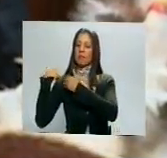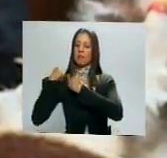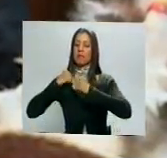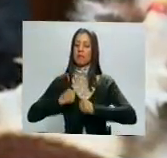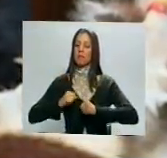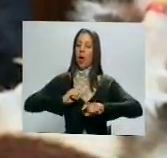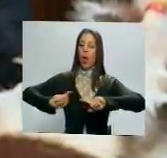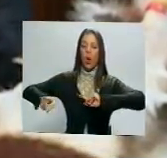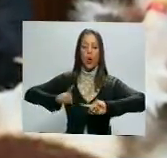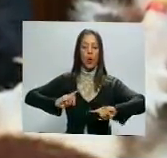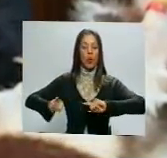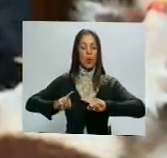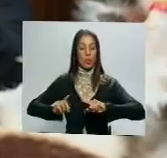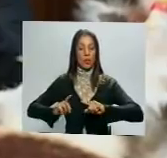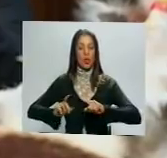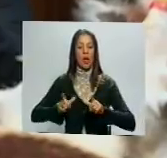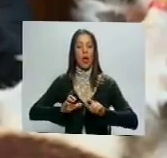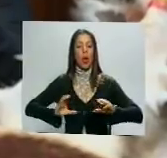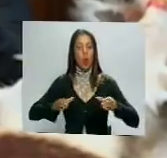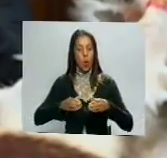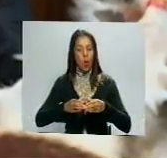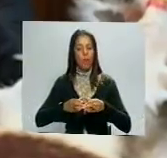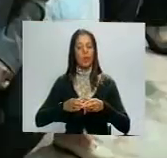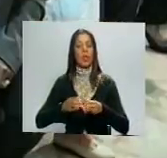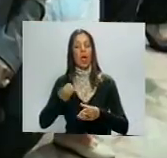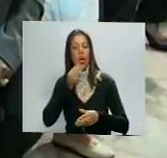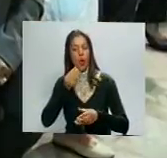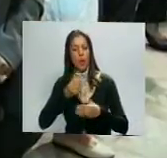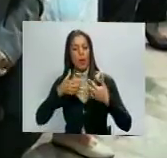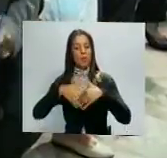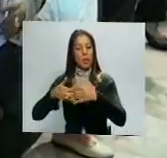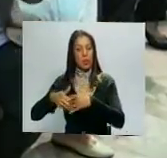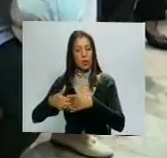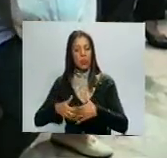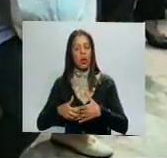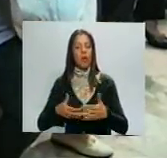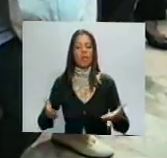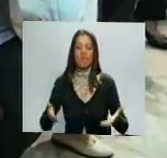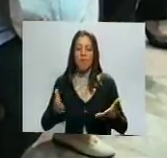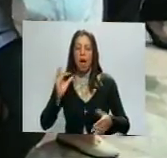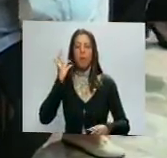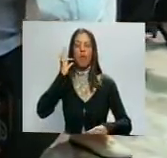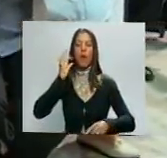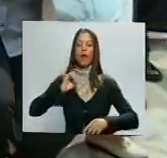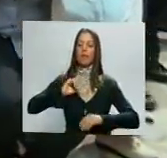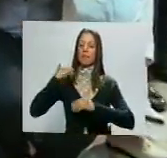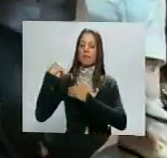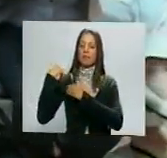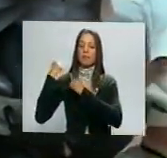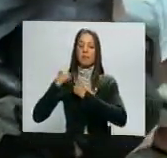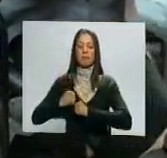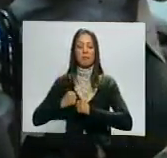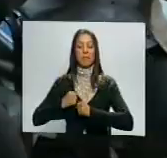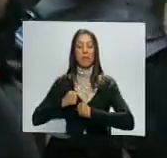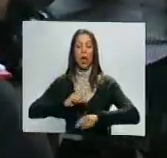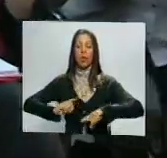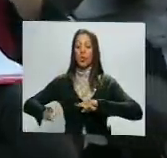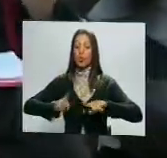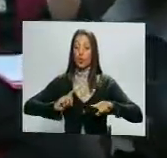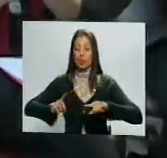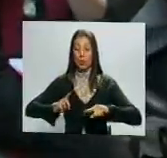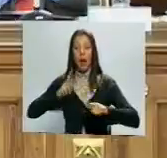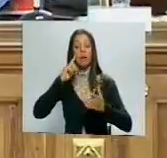y vocerías desde nuestros comités locales de abastecimiento y producción, desde lo endógeno, lo que nos da un